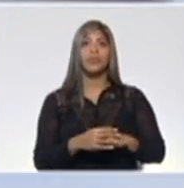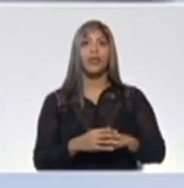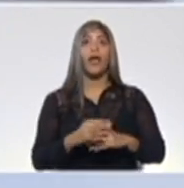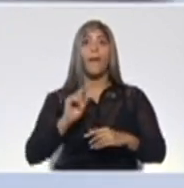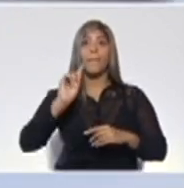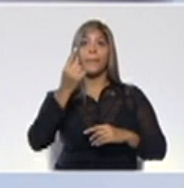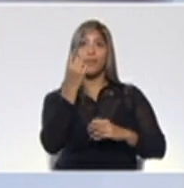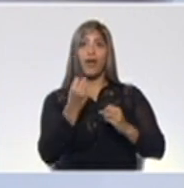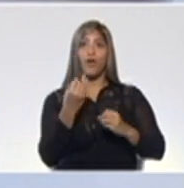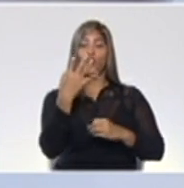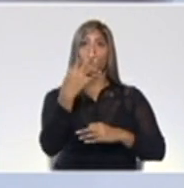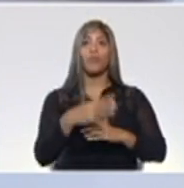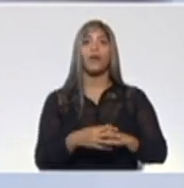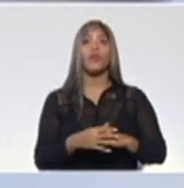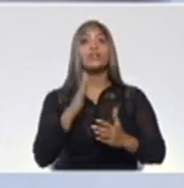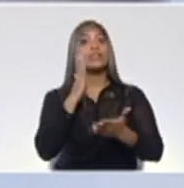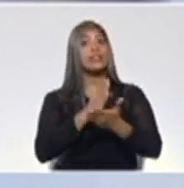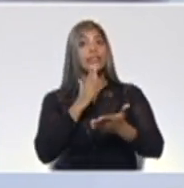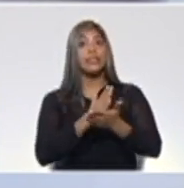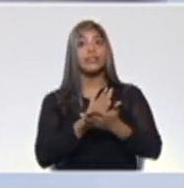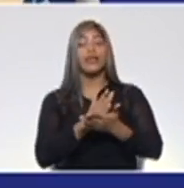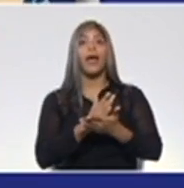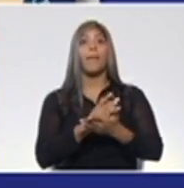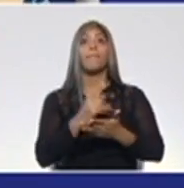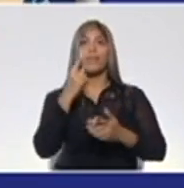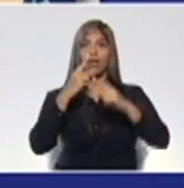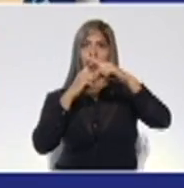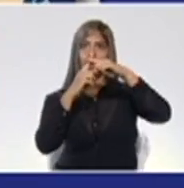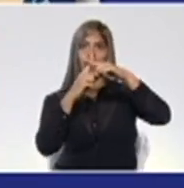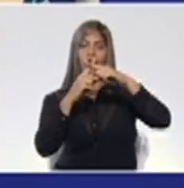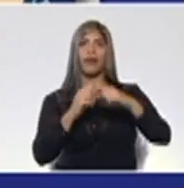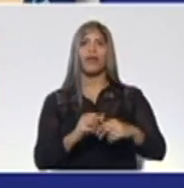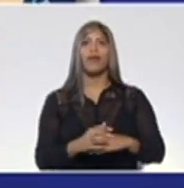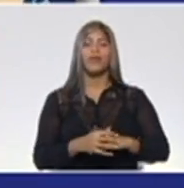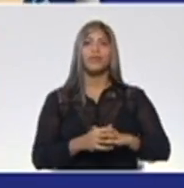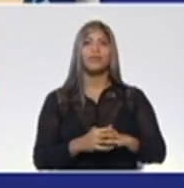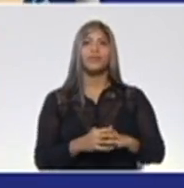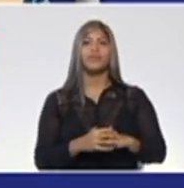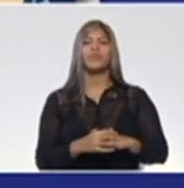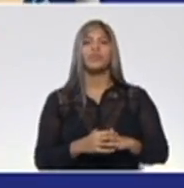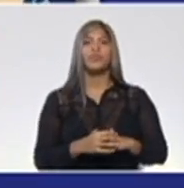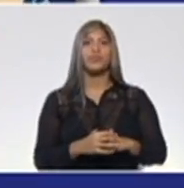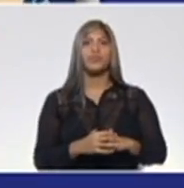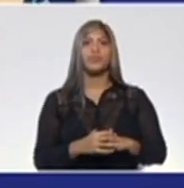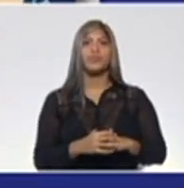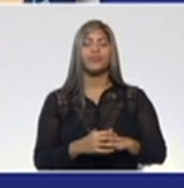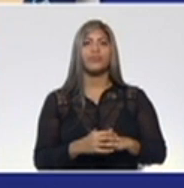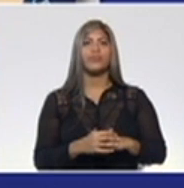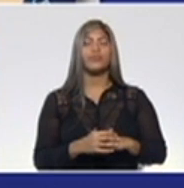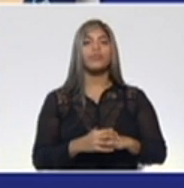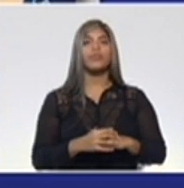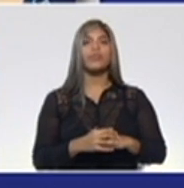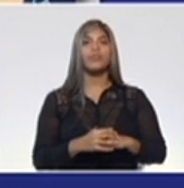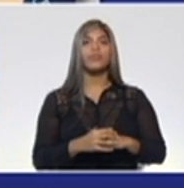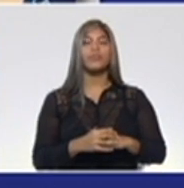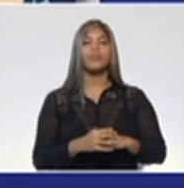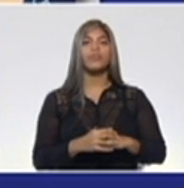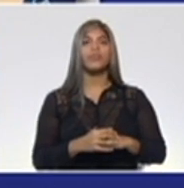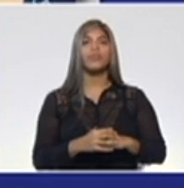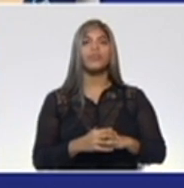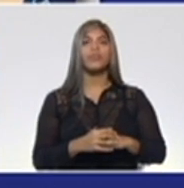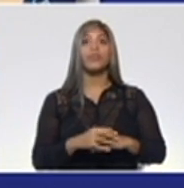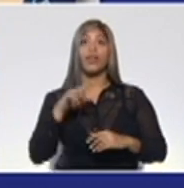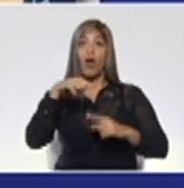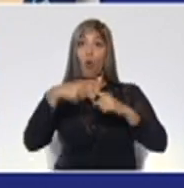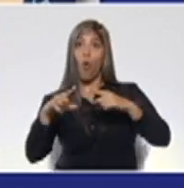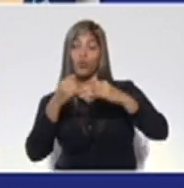El primer número siempre se considera en el eje X, en este caso el 3, y el segundo siempre se considera en el